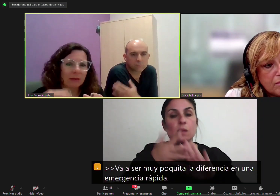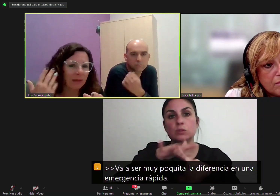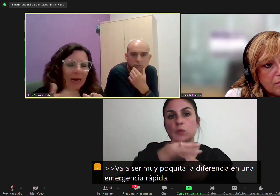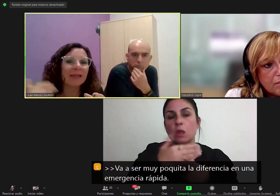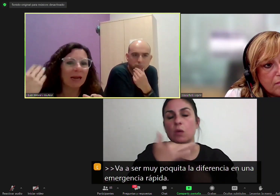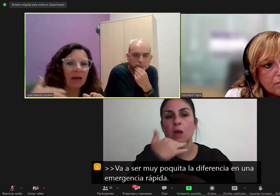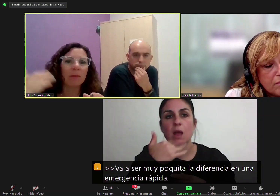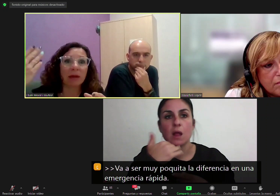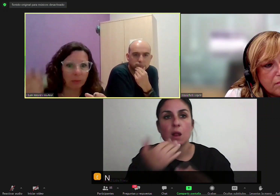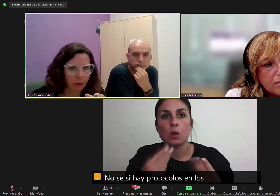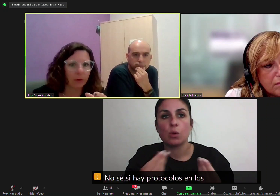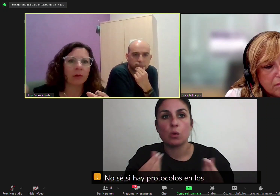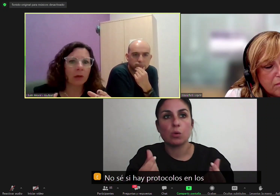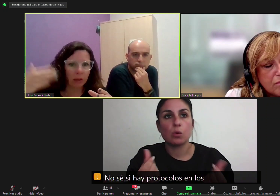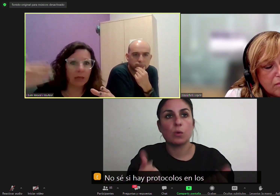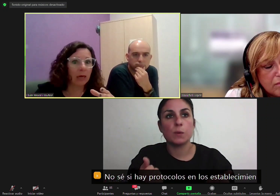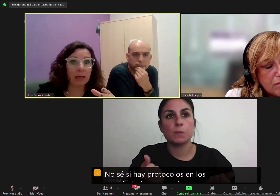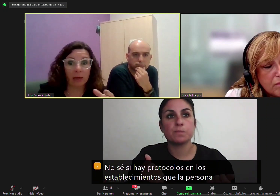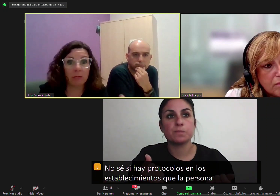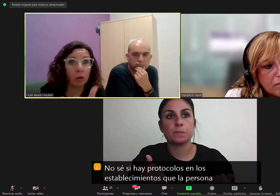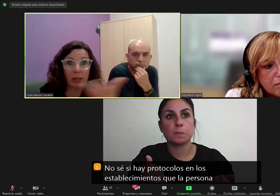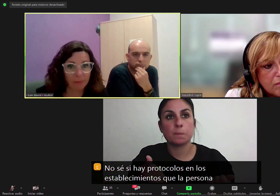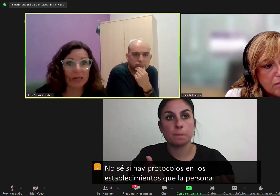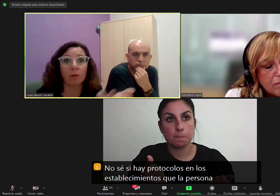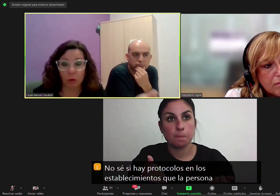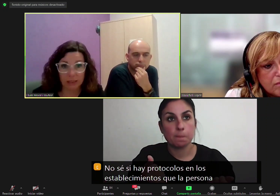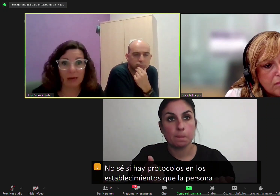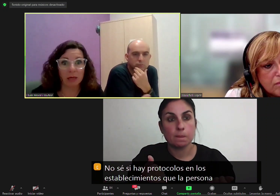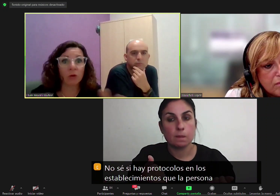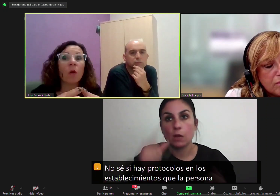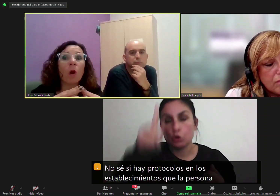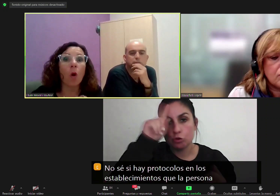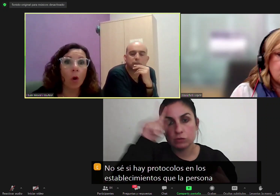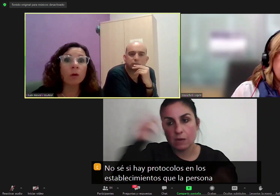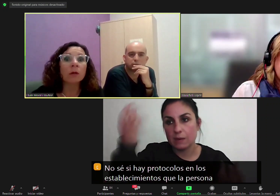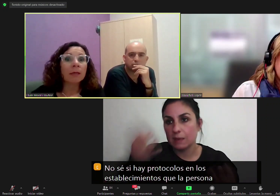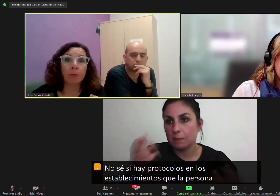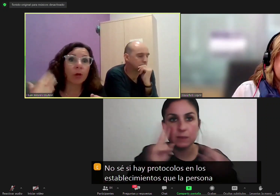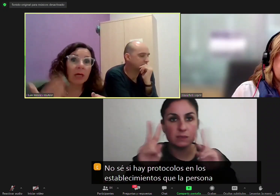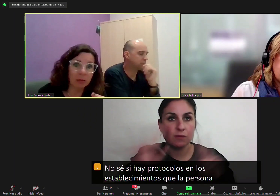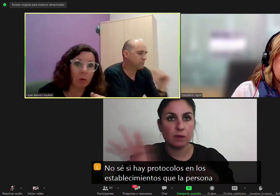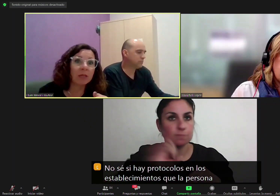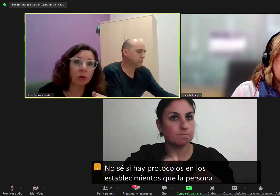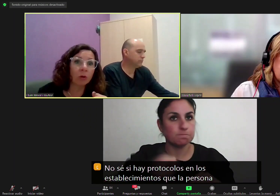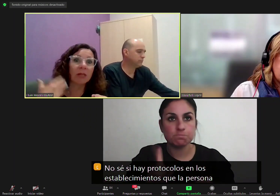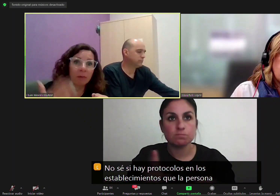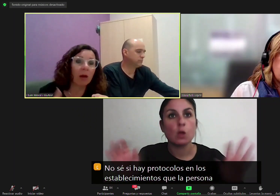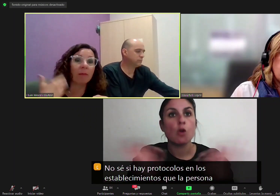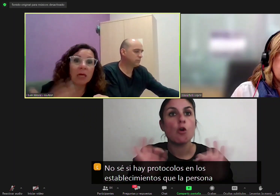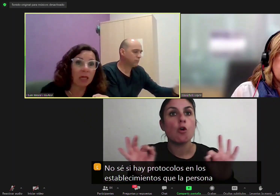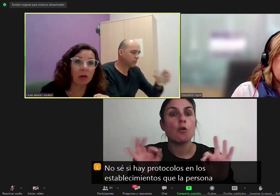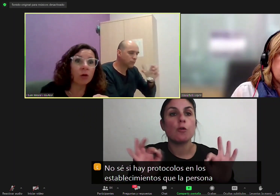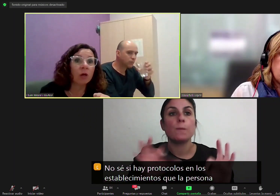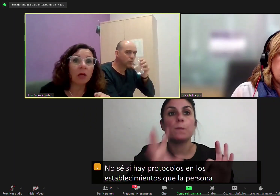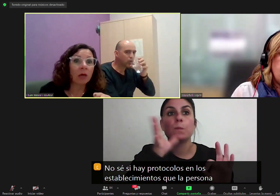determinado venga alterada la percepción de lo que está pasando, de lo que está viendo, o porque en ese momento, debido